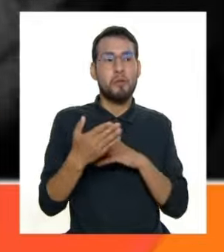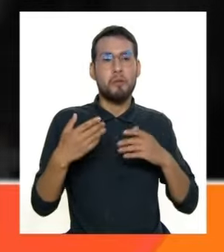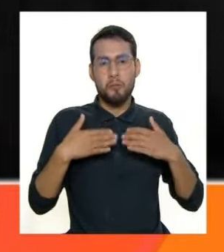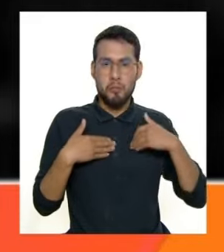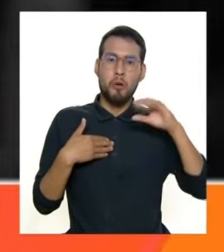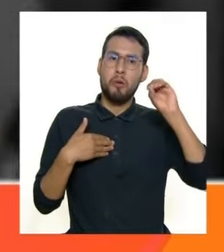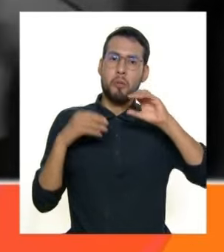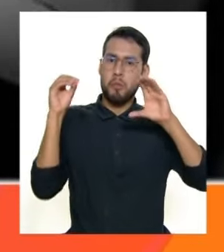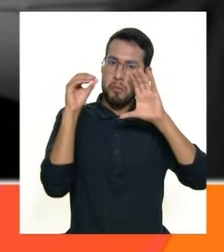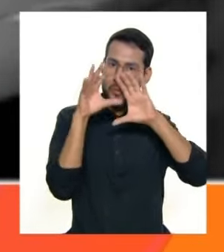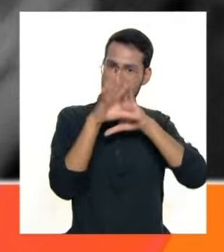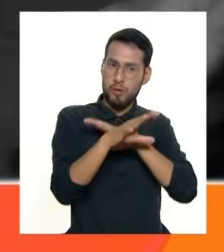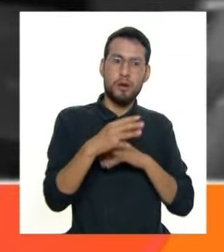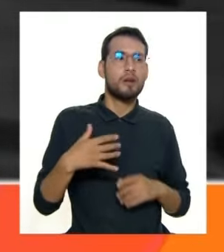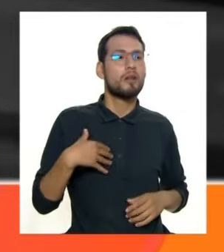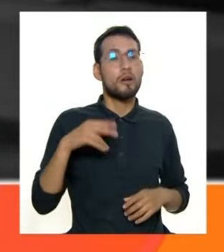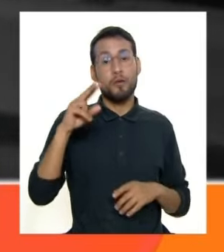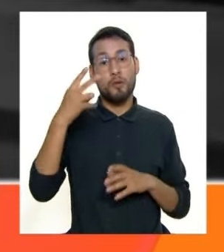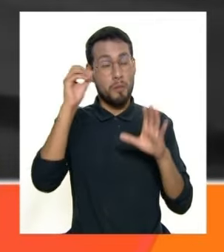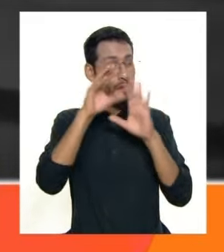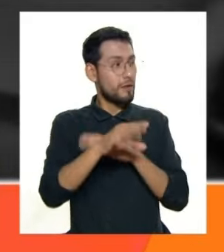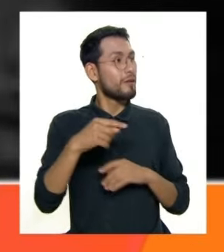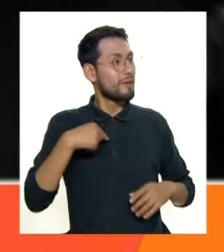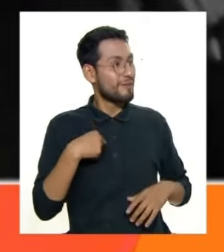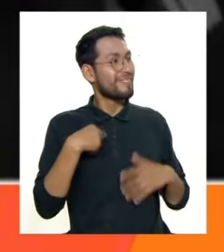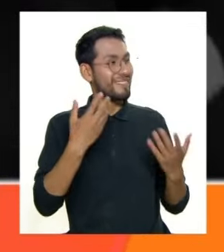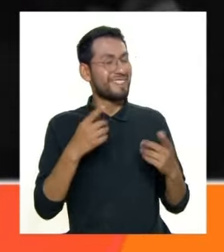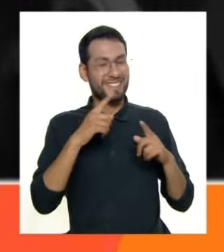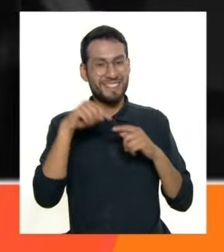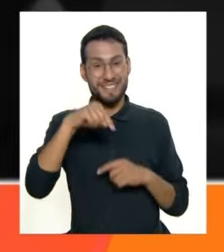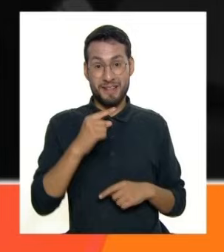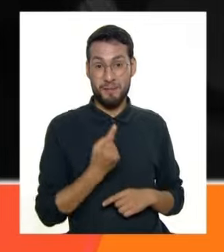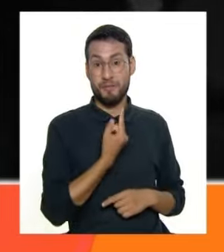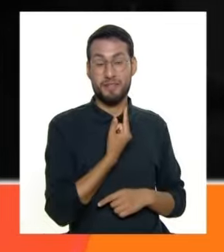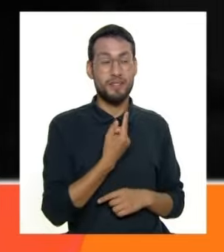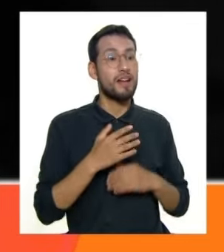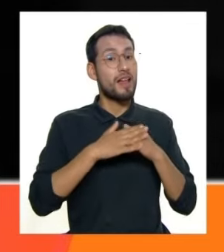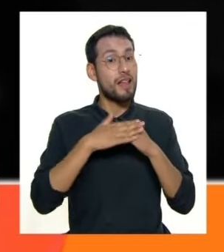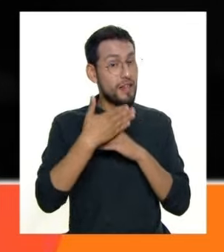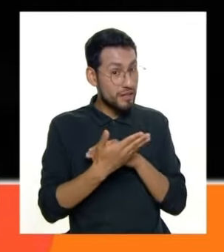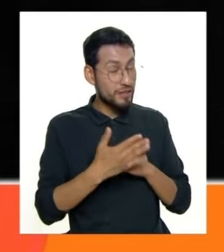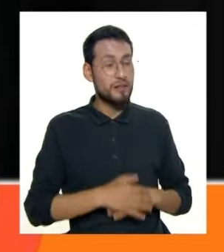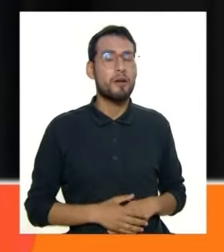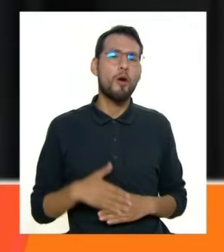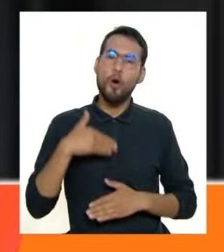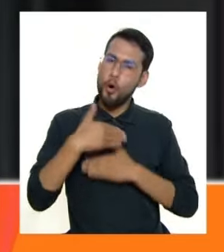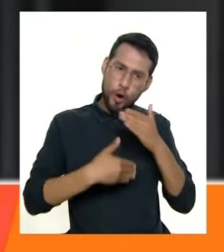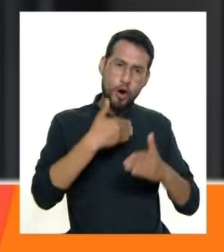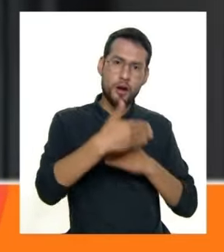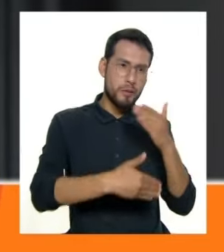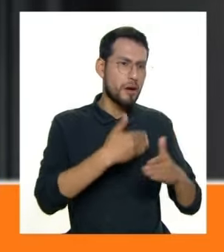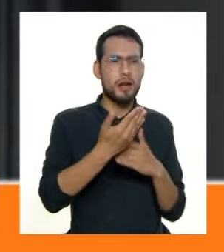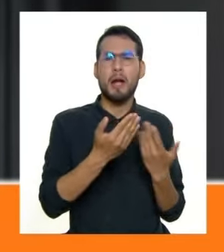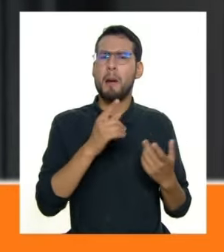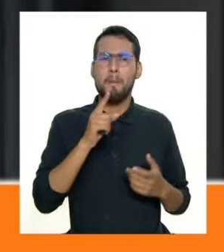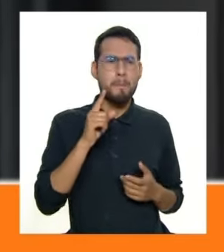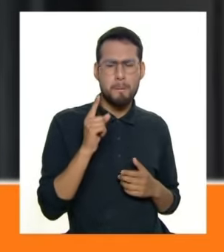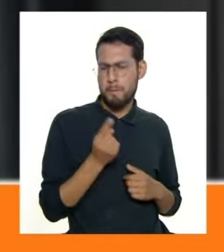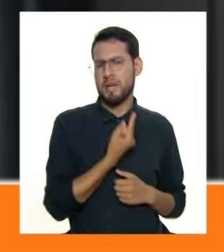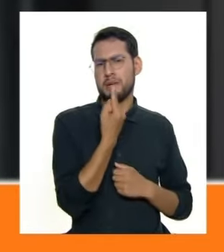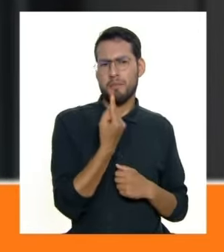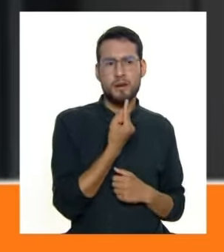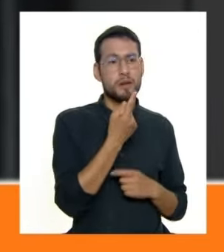cine. Ya la segunda película que hice fue un protagónico. Y ya después los personajes que venían siempre eran principales,